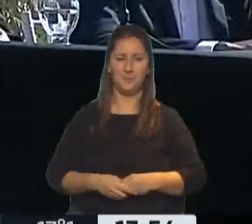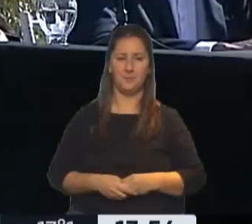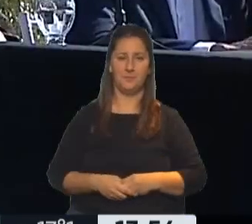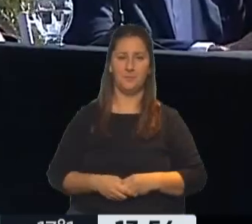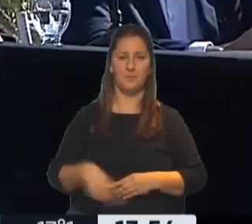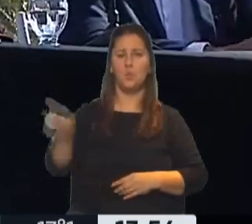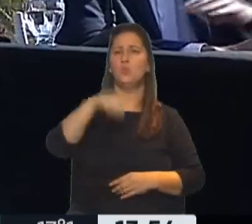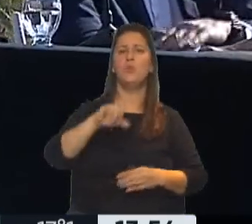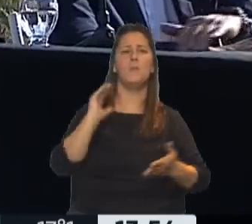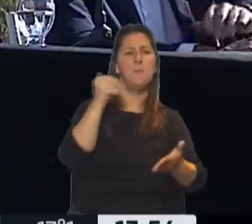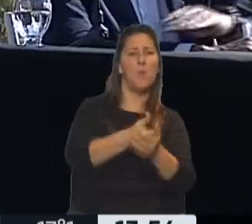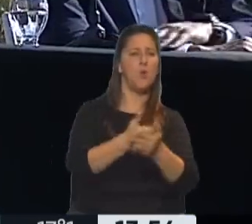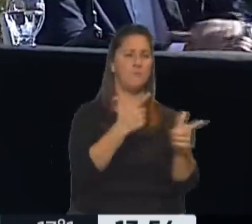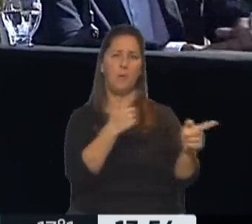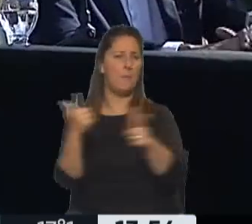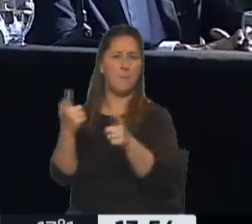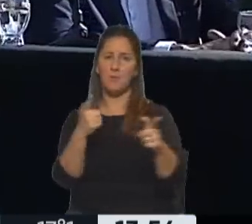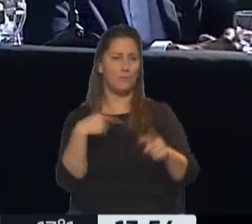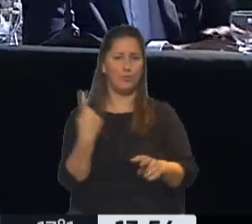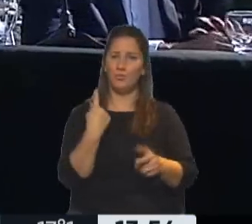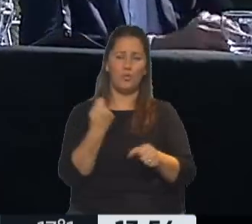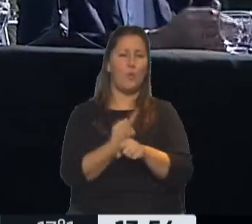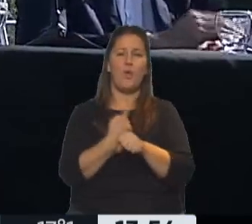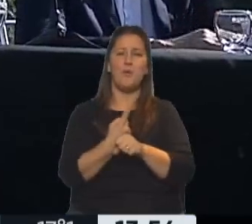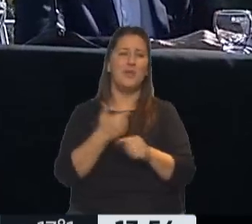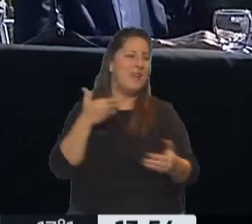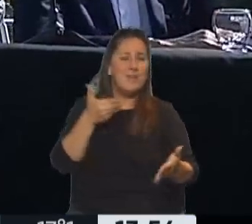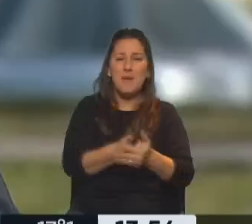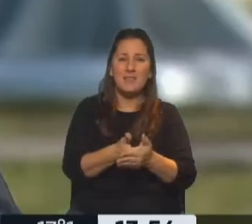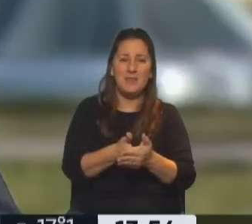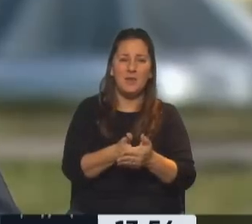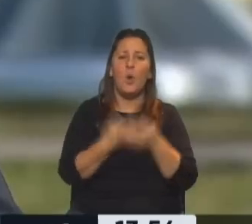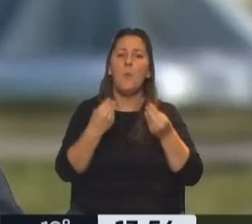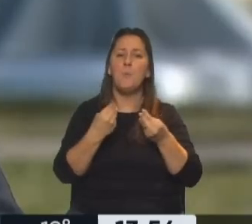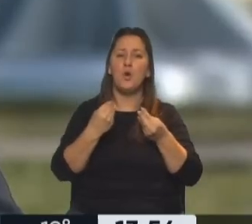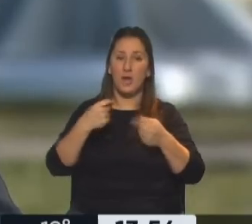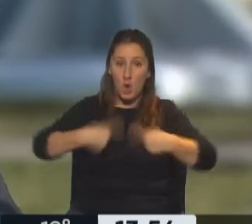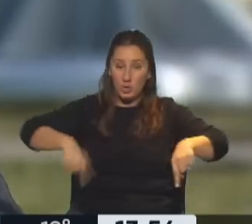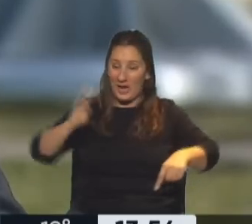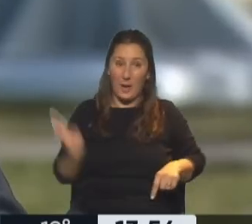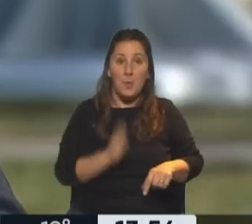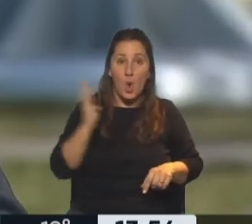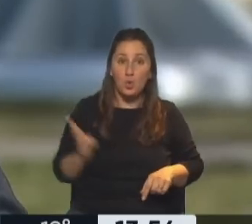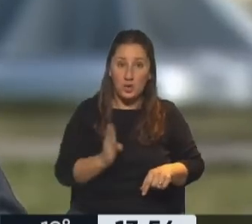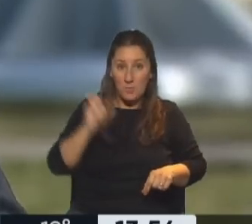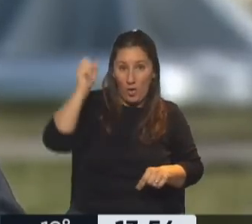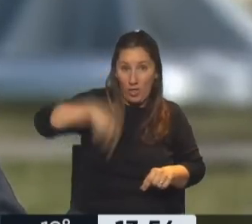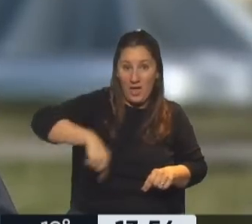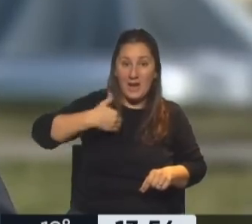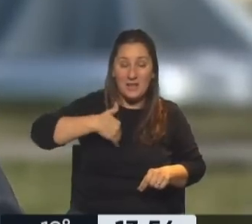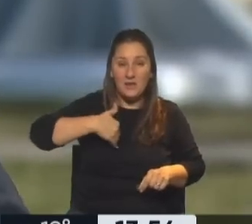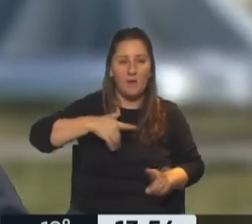Ustedes invierten en misiles, nosotros no podemos invertir porque hasta lo que producimos